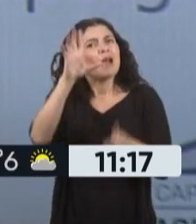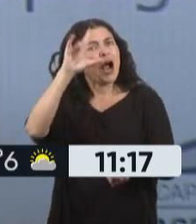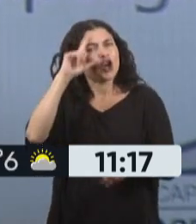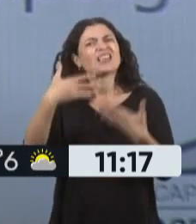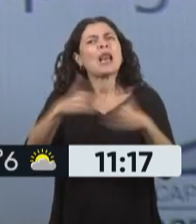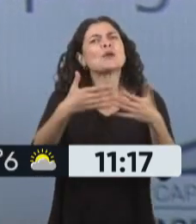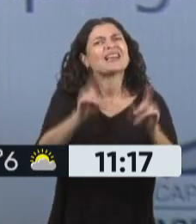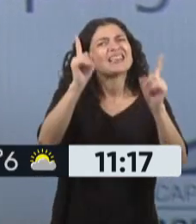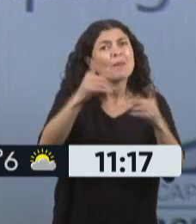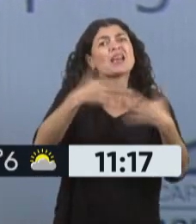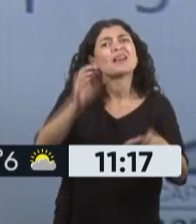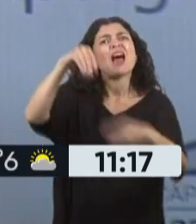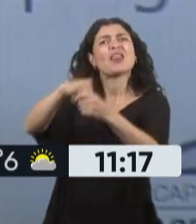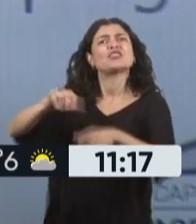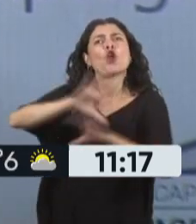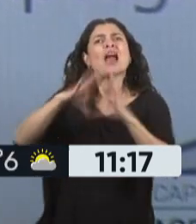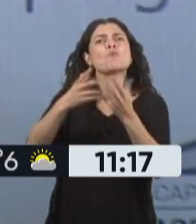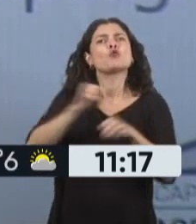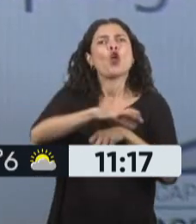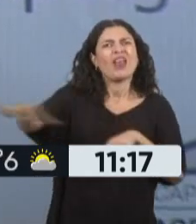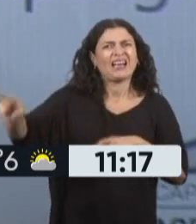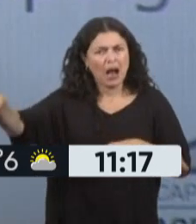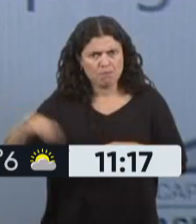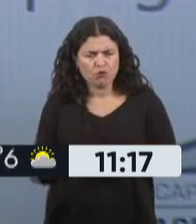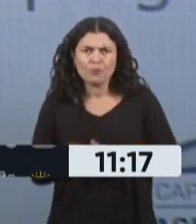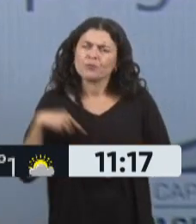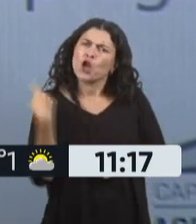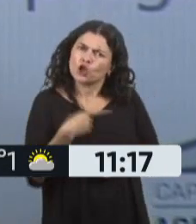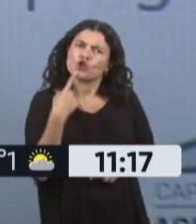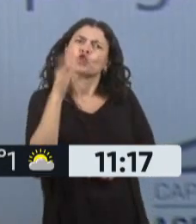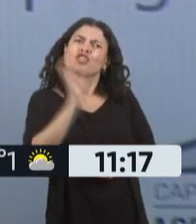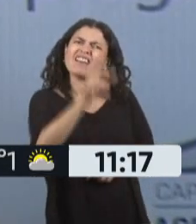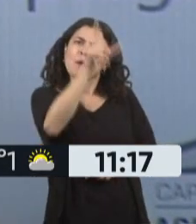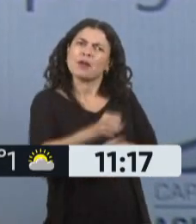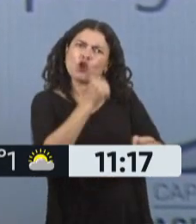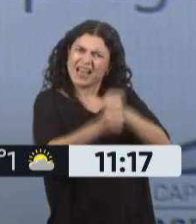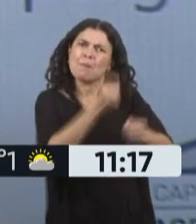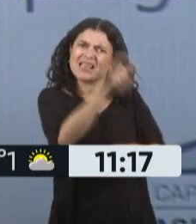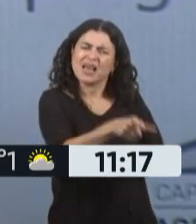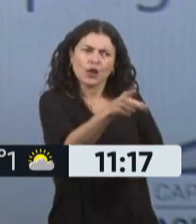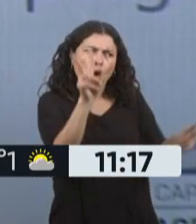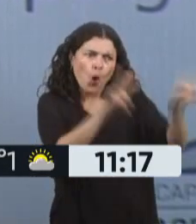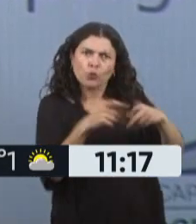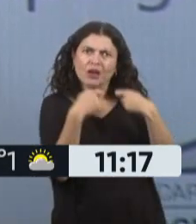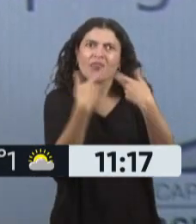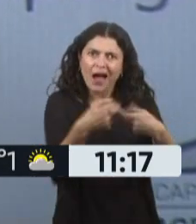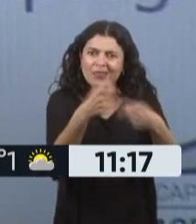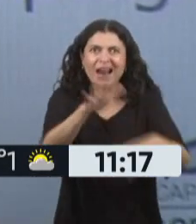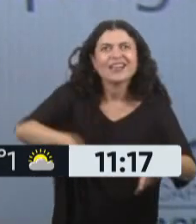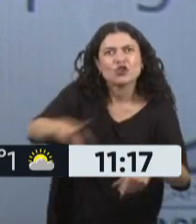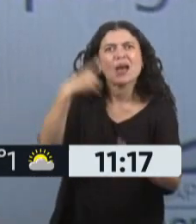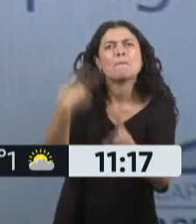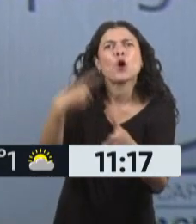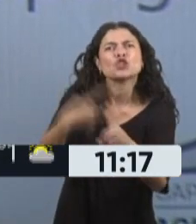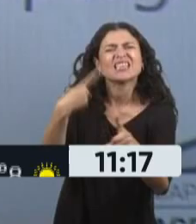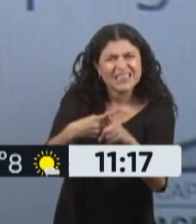sector agropecuario. Y porque entendemos que los empresarios son benefactores sociales y que su búsqueda de ganancia redunda en un beneficio